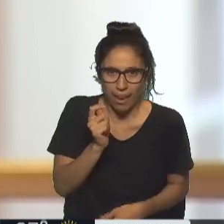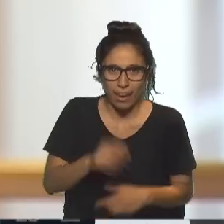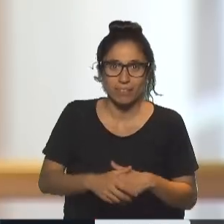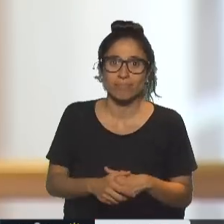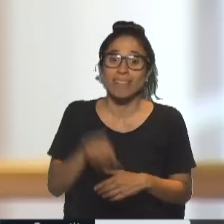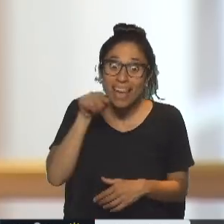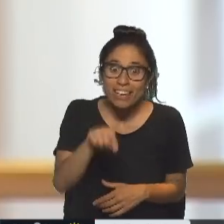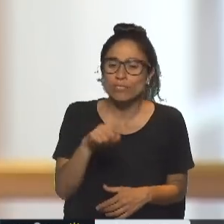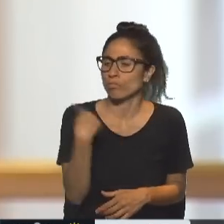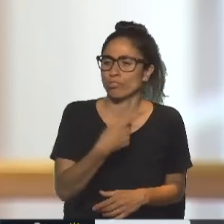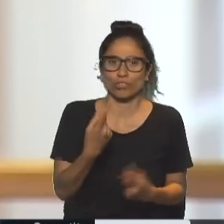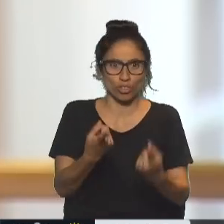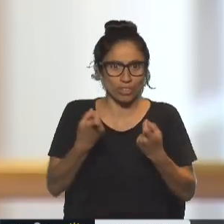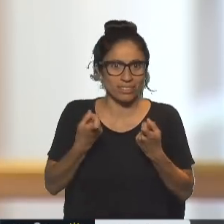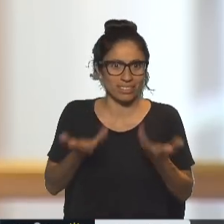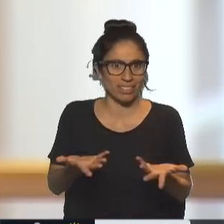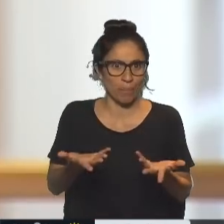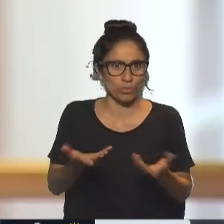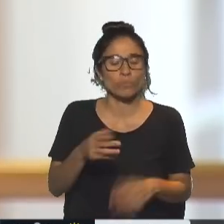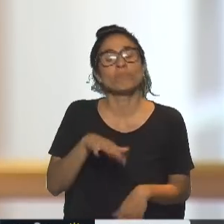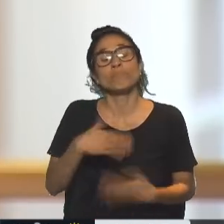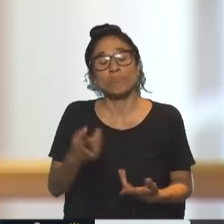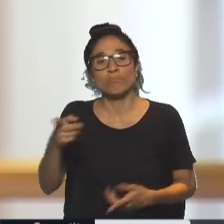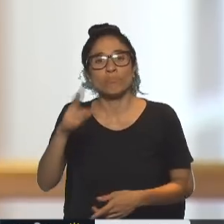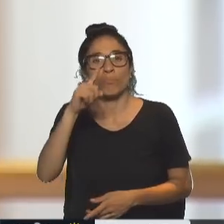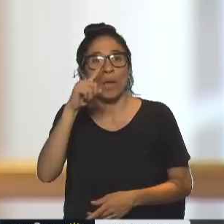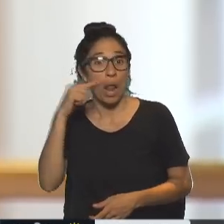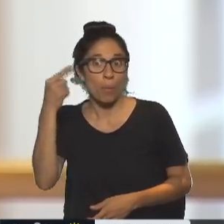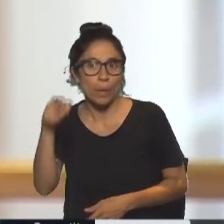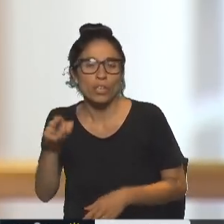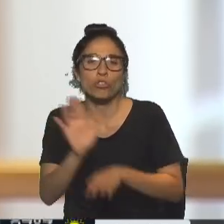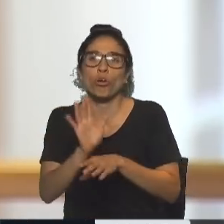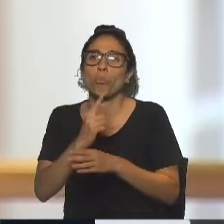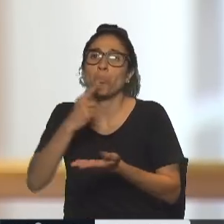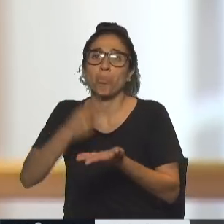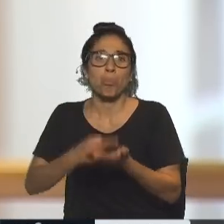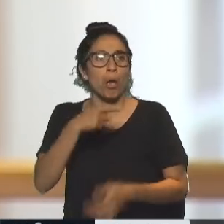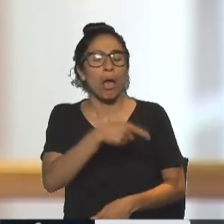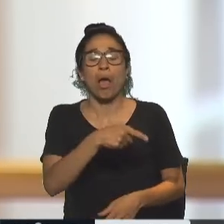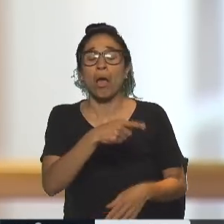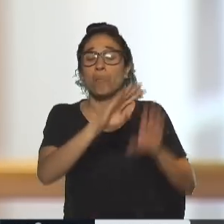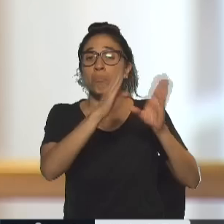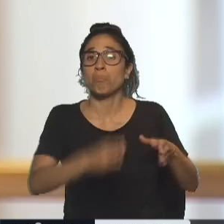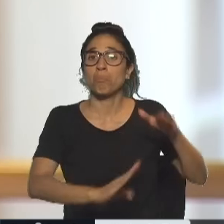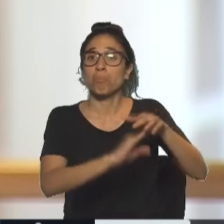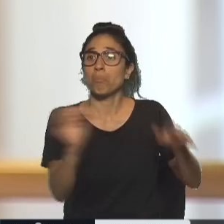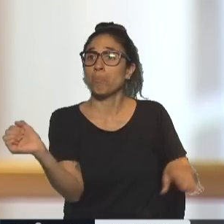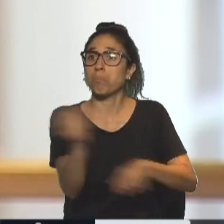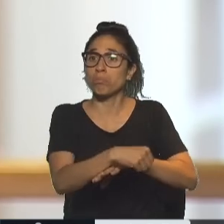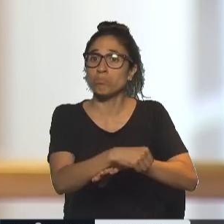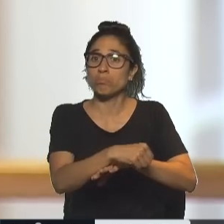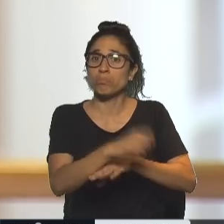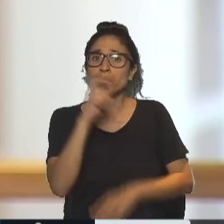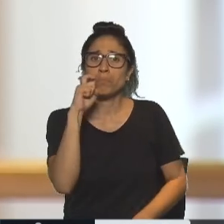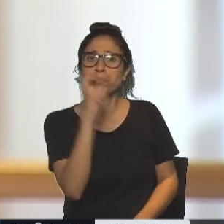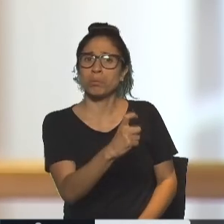decidió quebrar el orden constitucional. El presidente decidió violar,